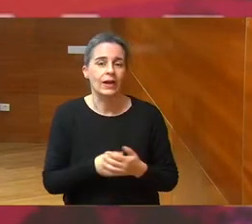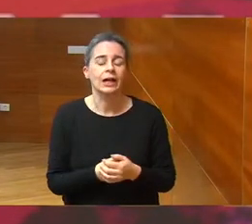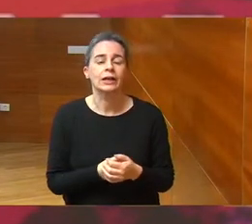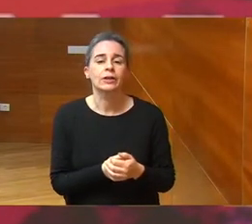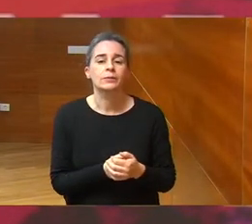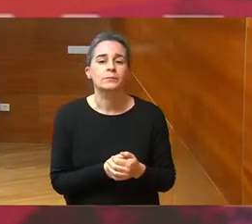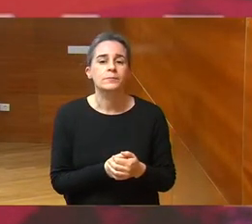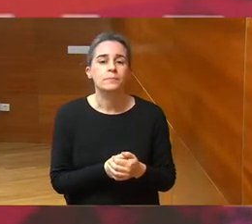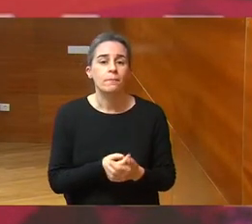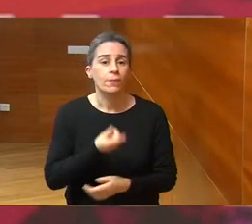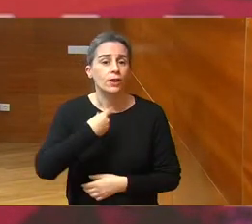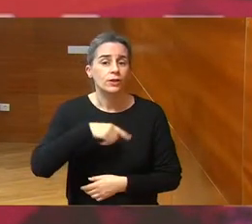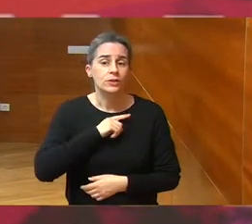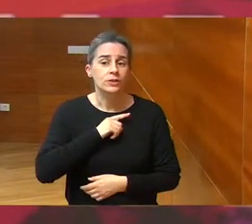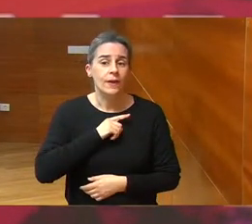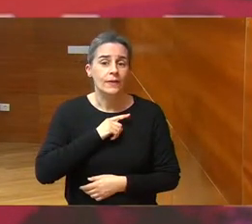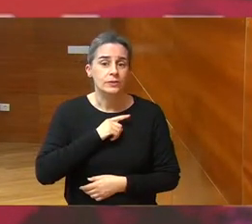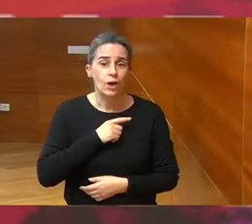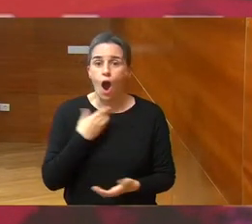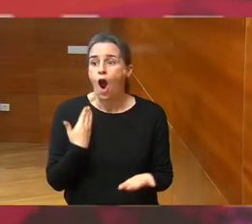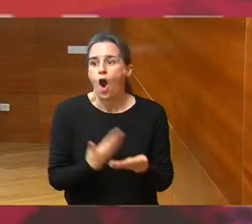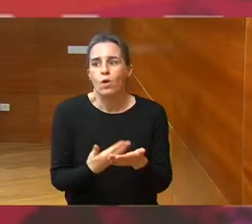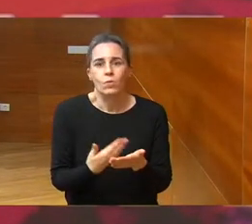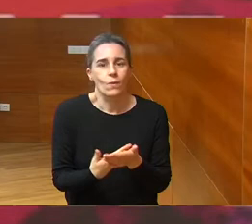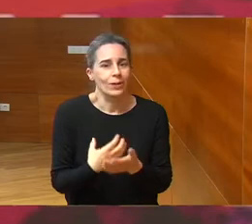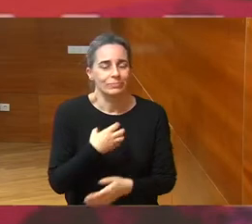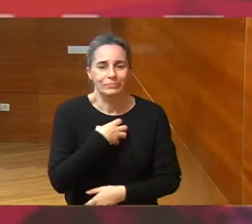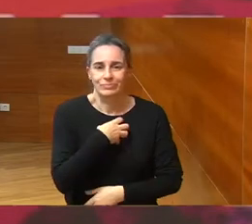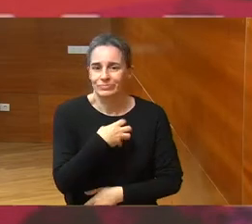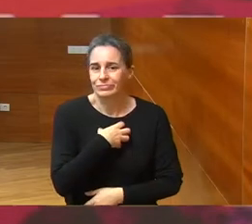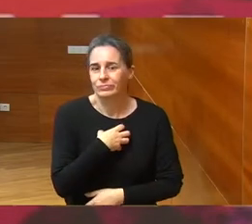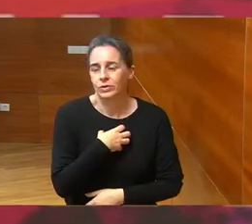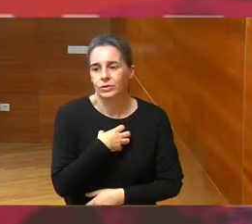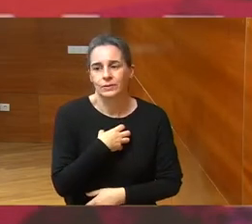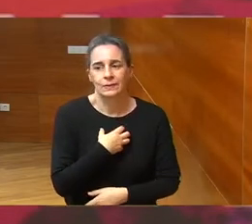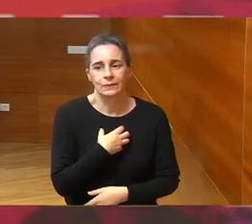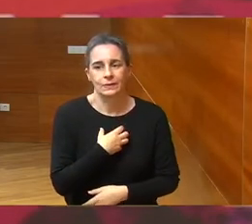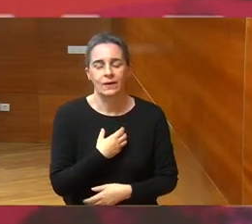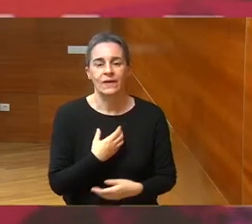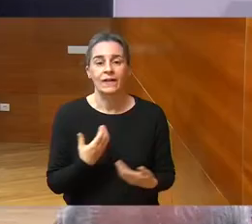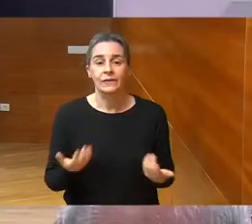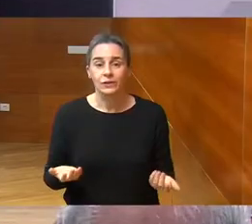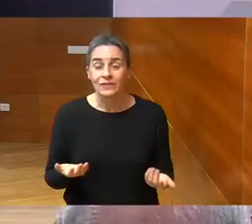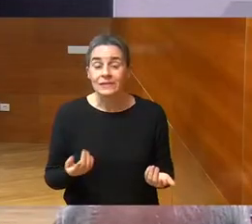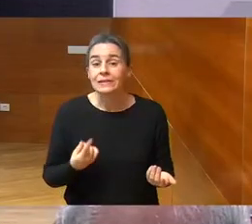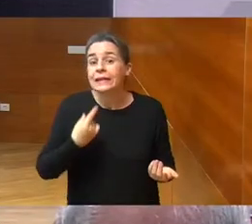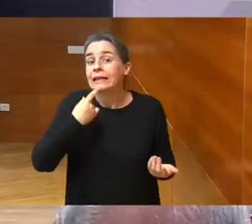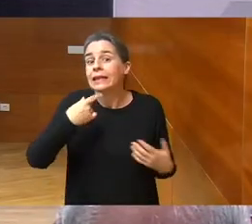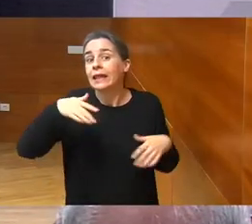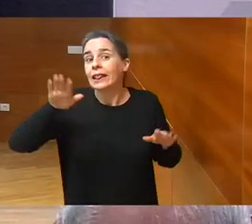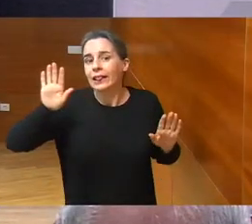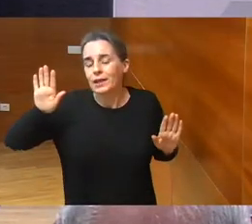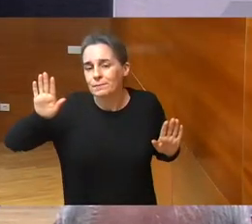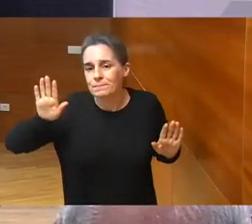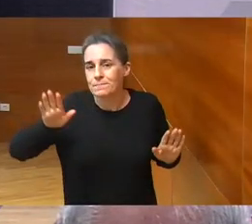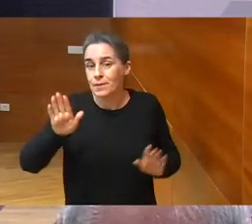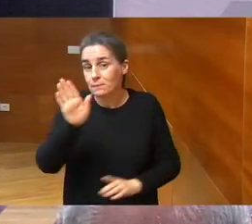pudimos comprobar ni tampoco desmentir y que parece que